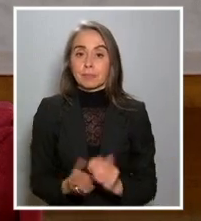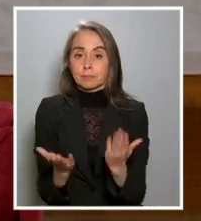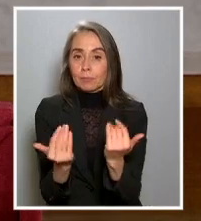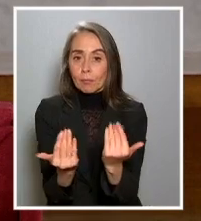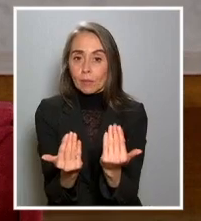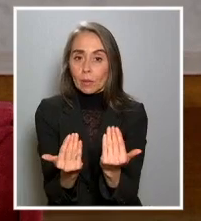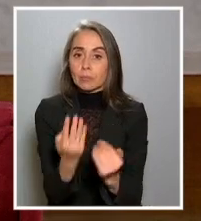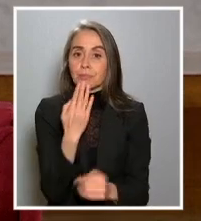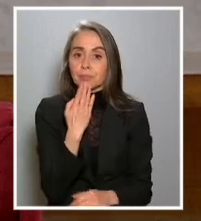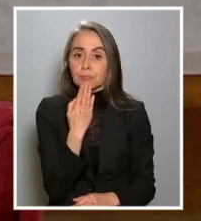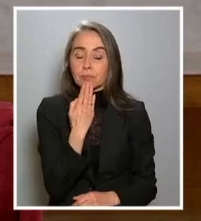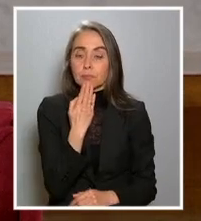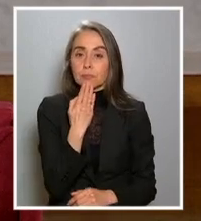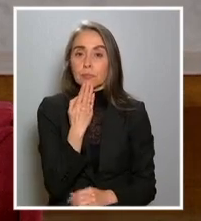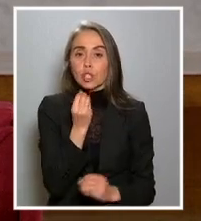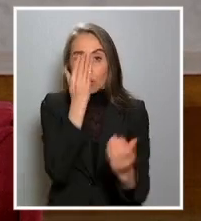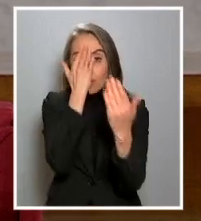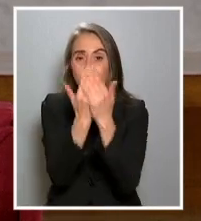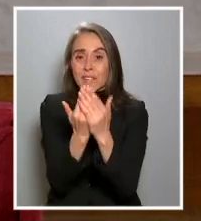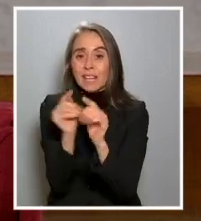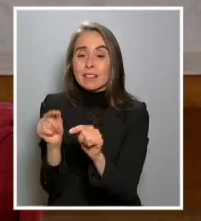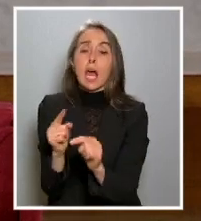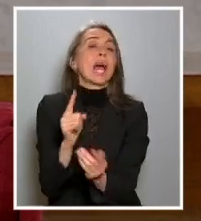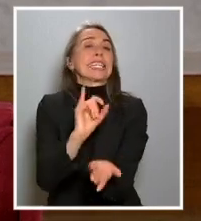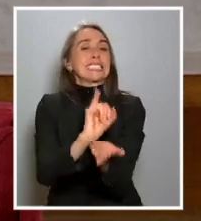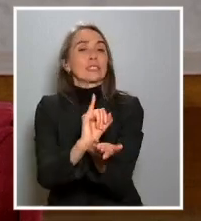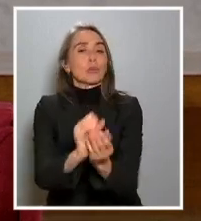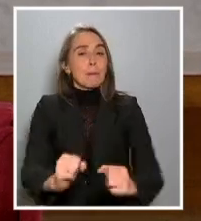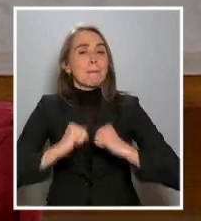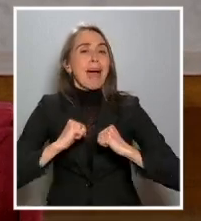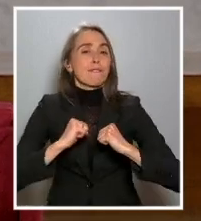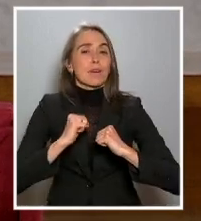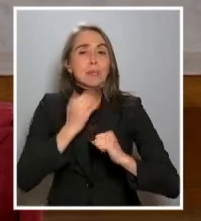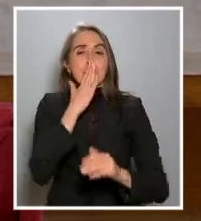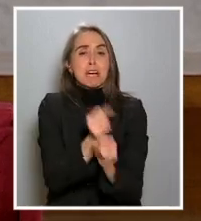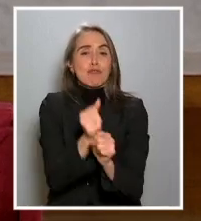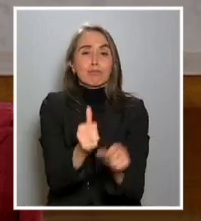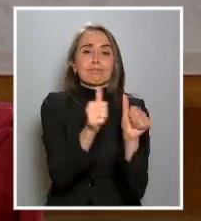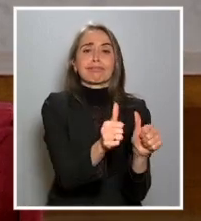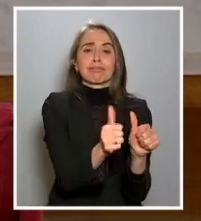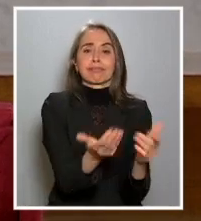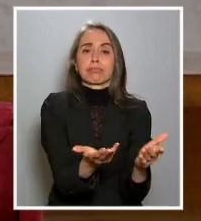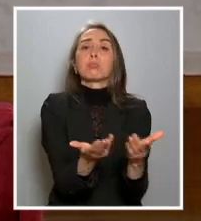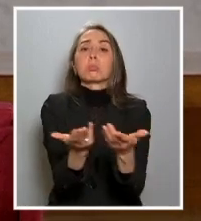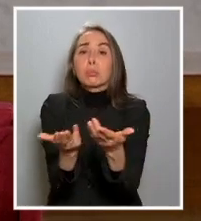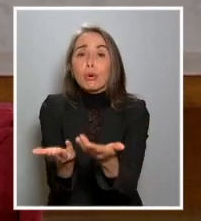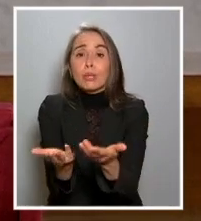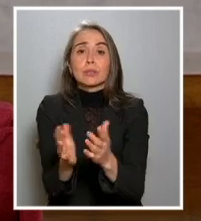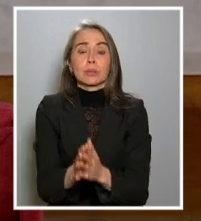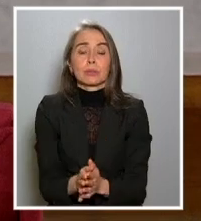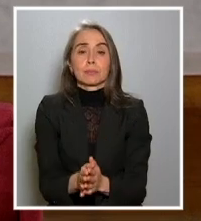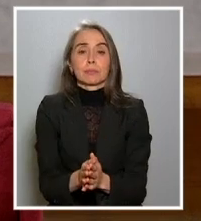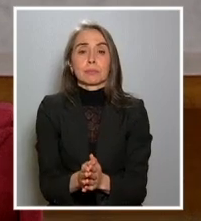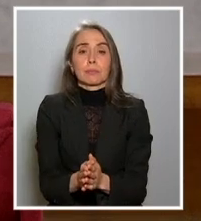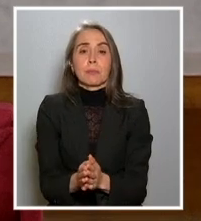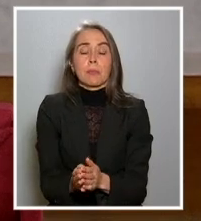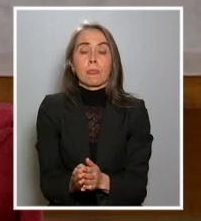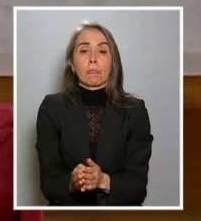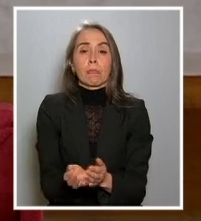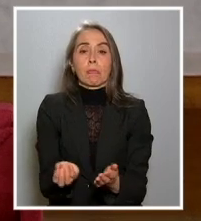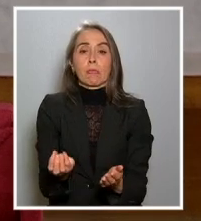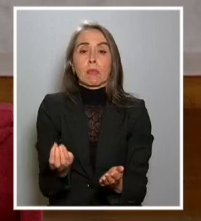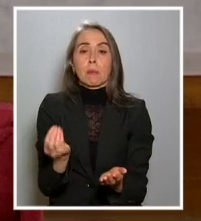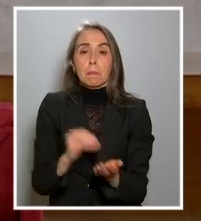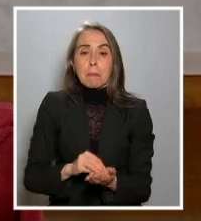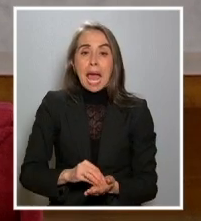Necesitamos también, para enfrentar estos casos, una institucionalidad más robusta y eficaz. Por ello, hemos incrementado